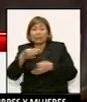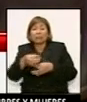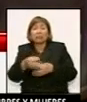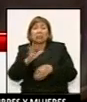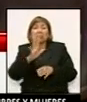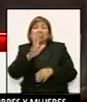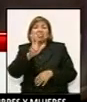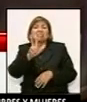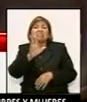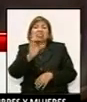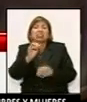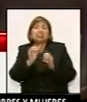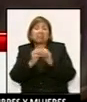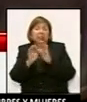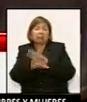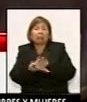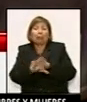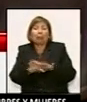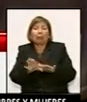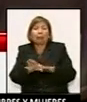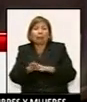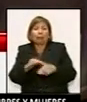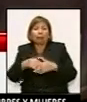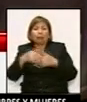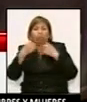días calendarios, contados a partir de la